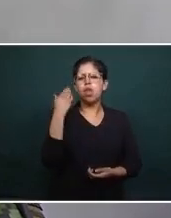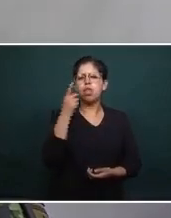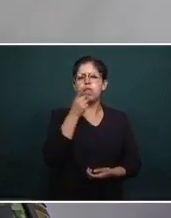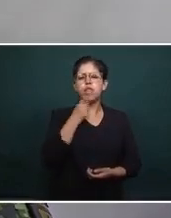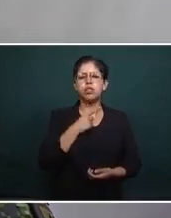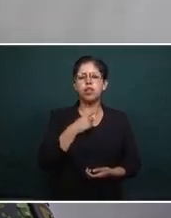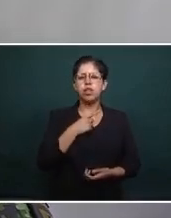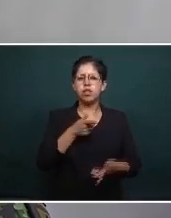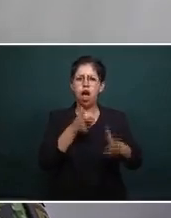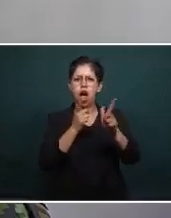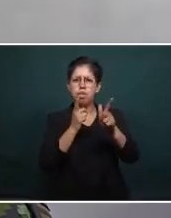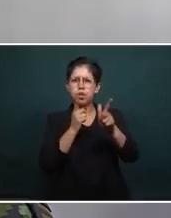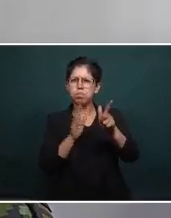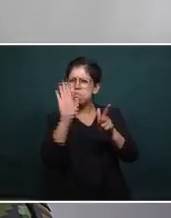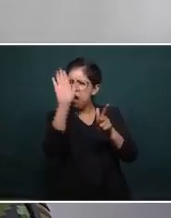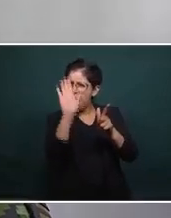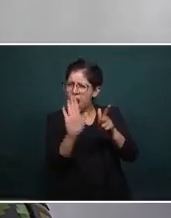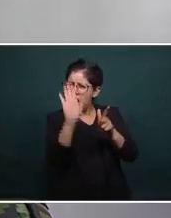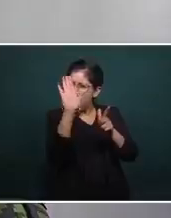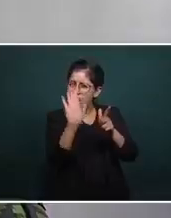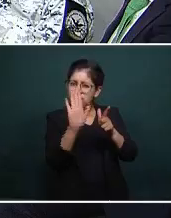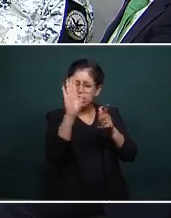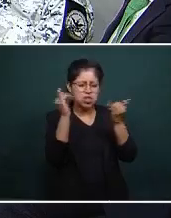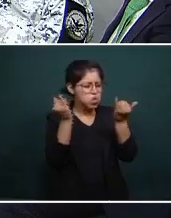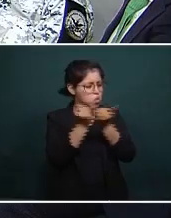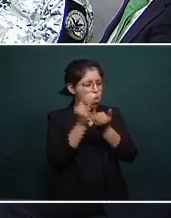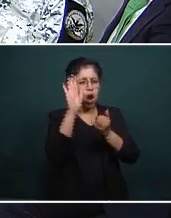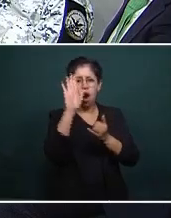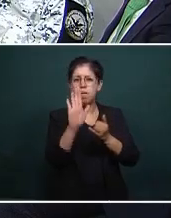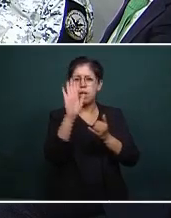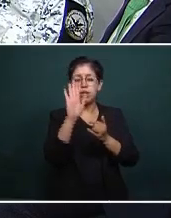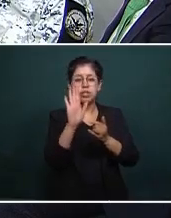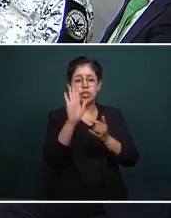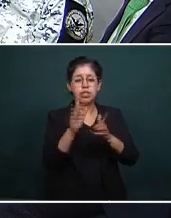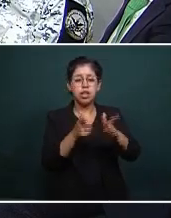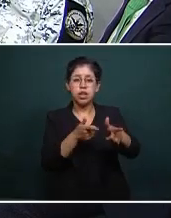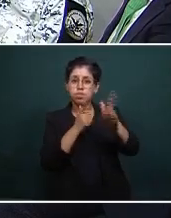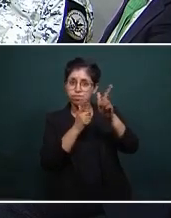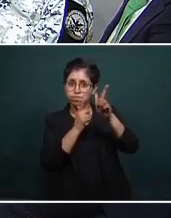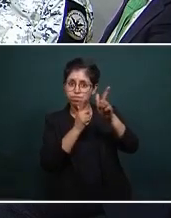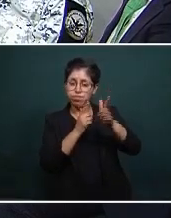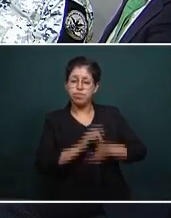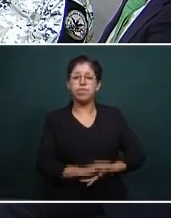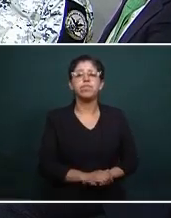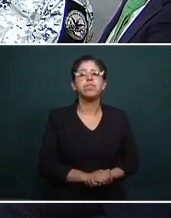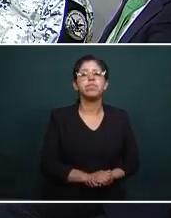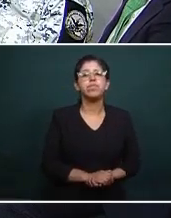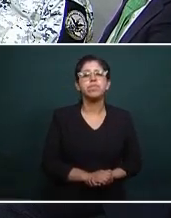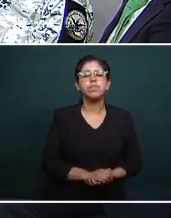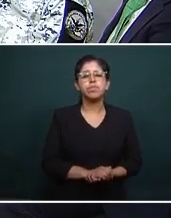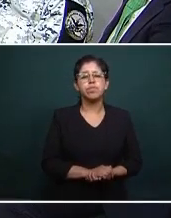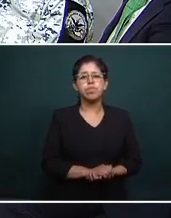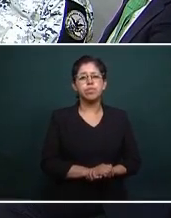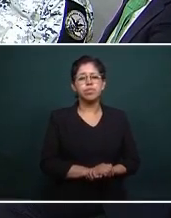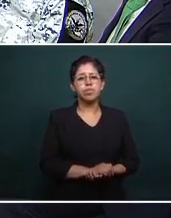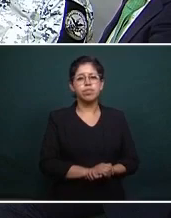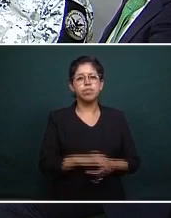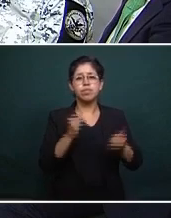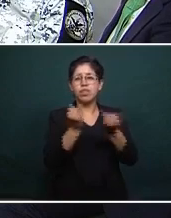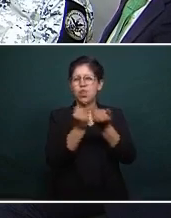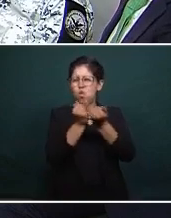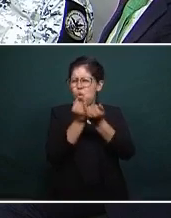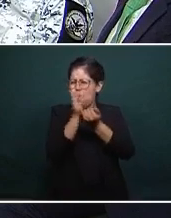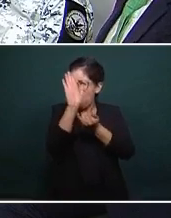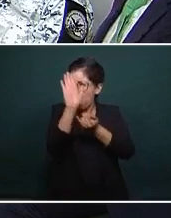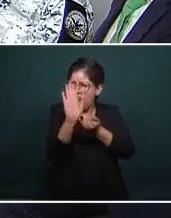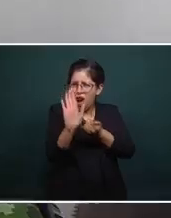son parecidas a las armas sin ser un arma de fuego, pero que son totalmente